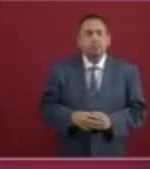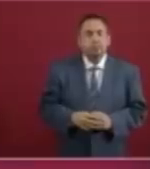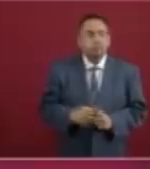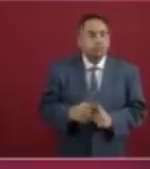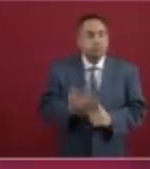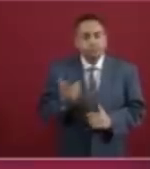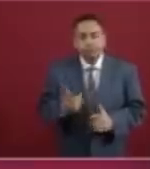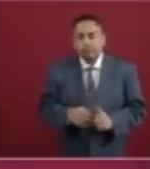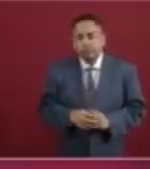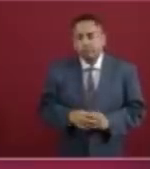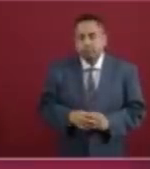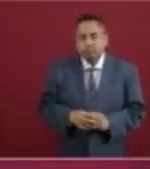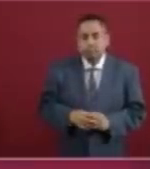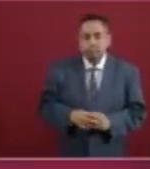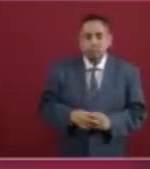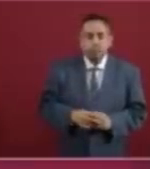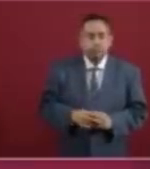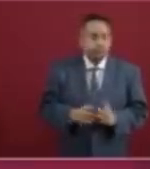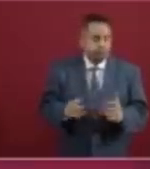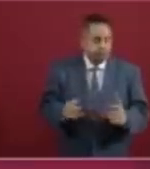Porque